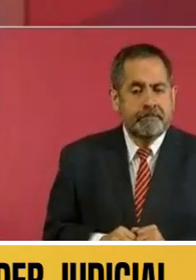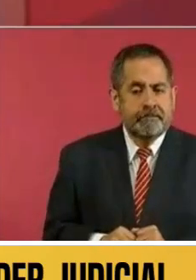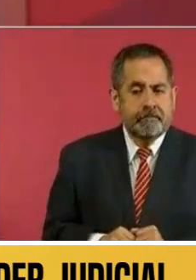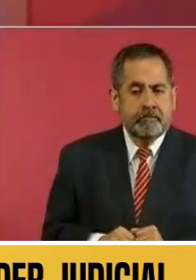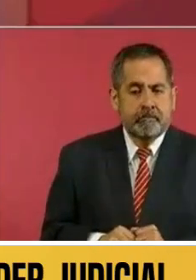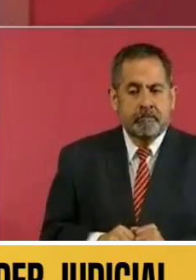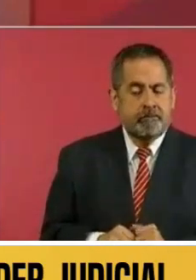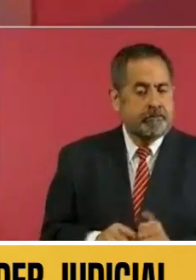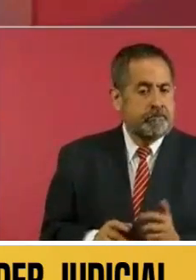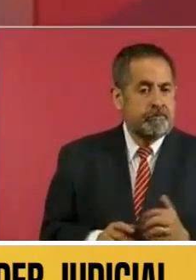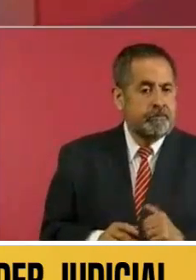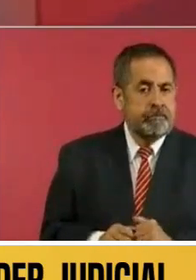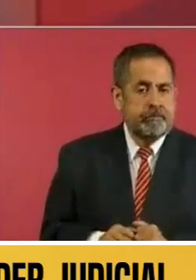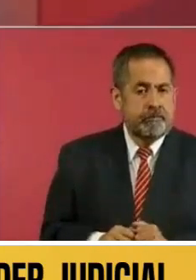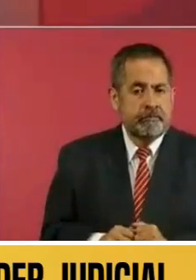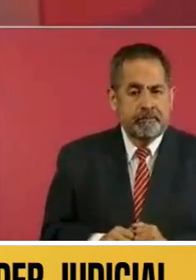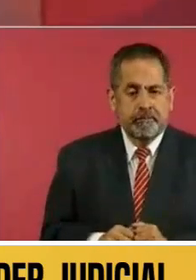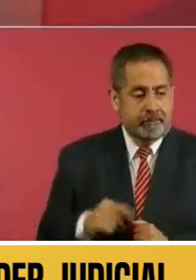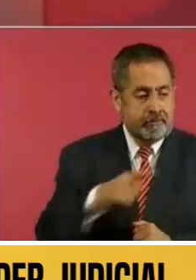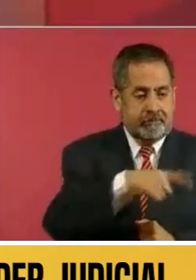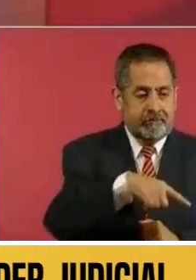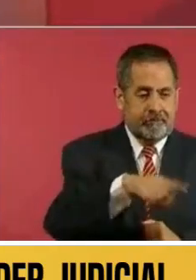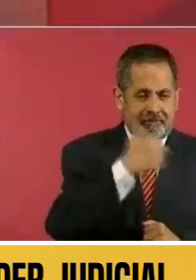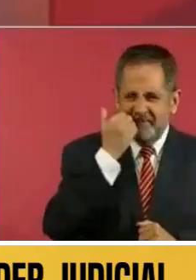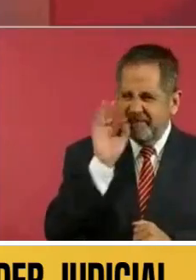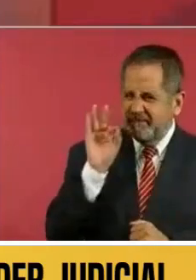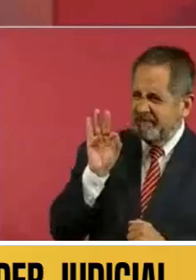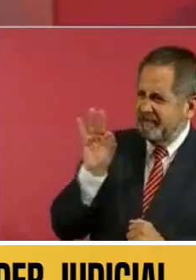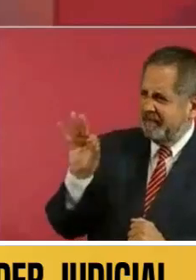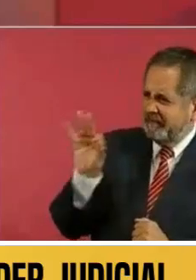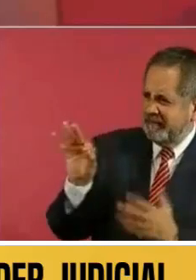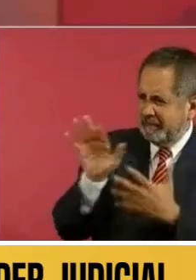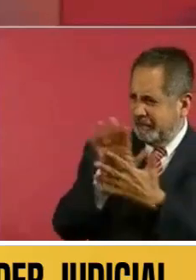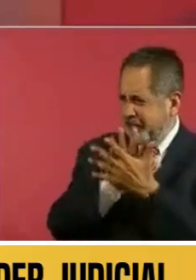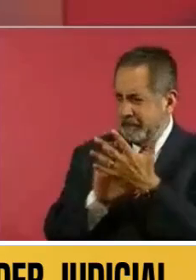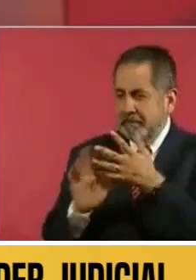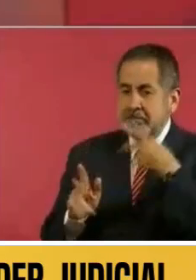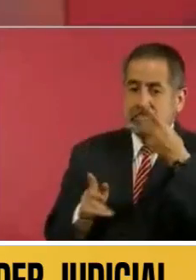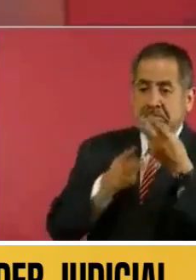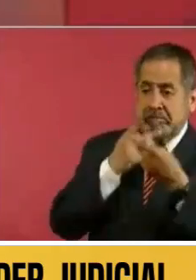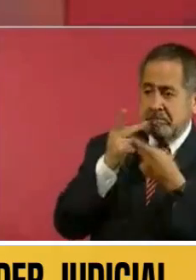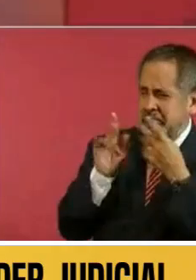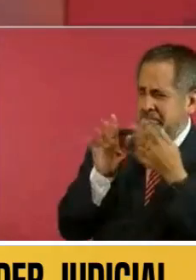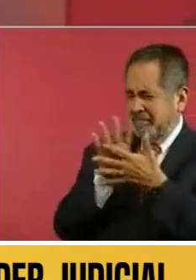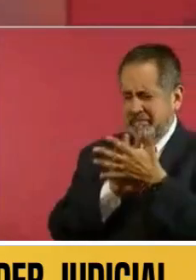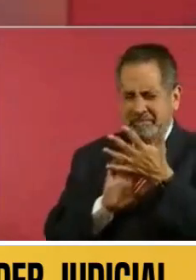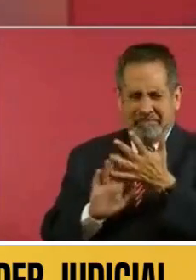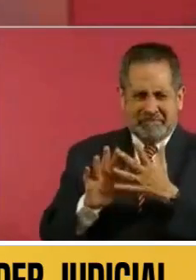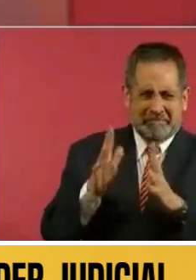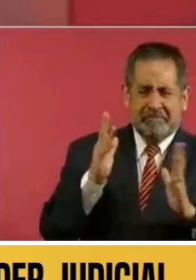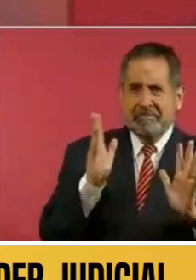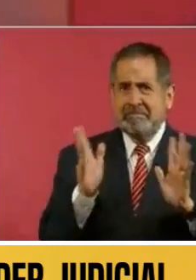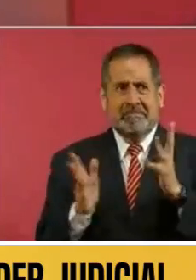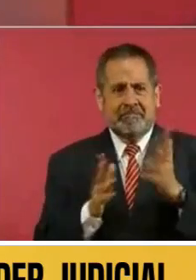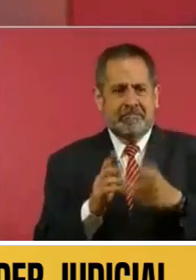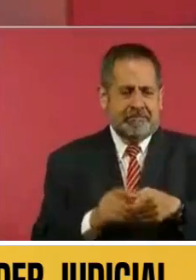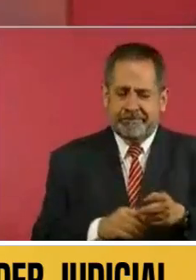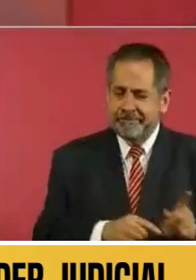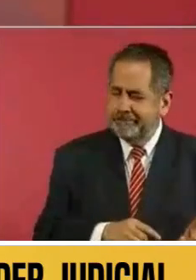están queriendo enrarecer la situación,